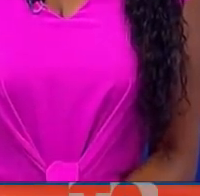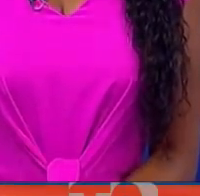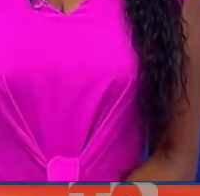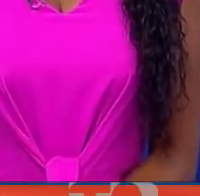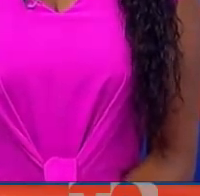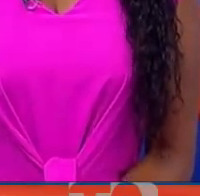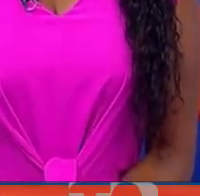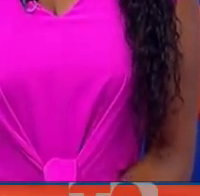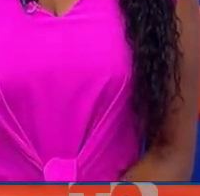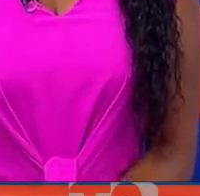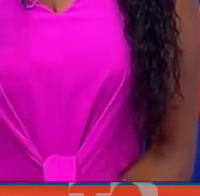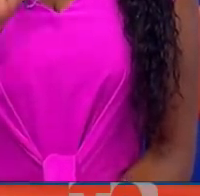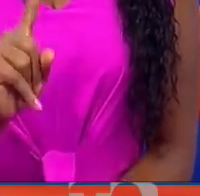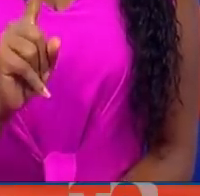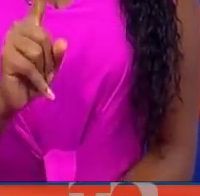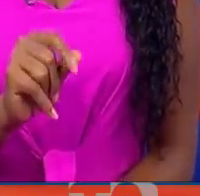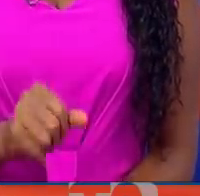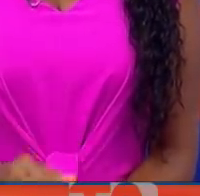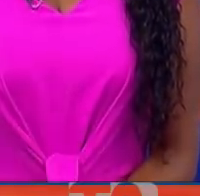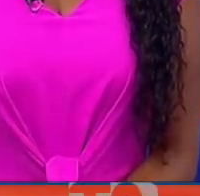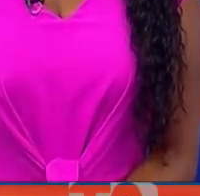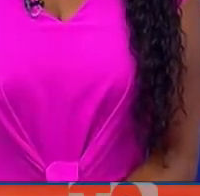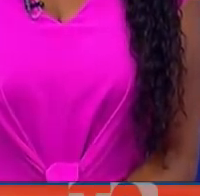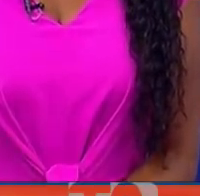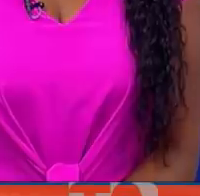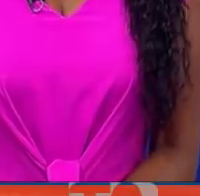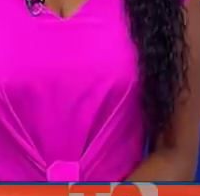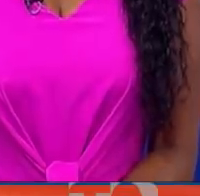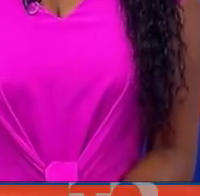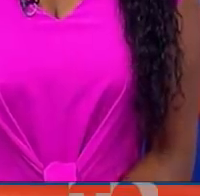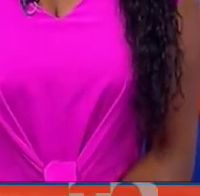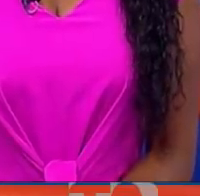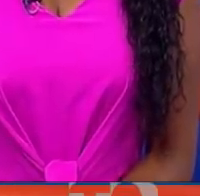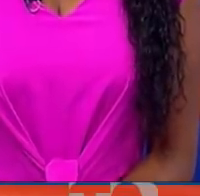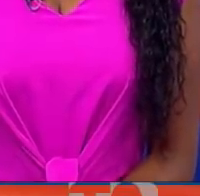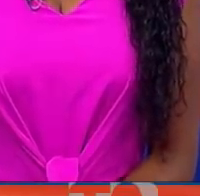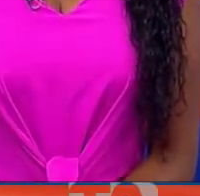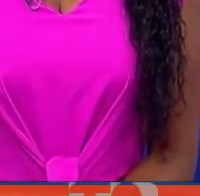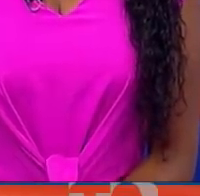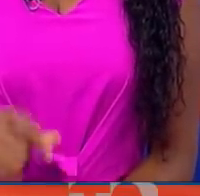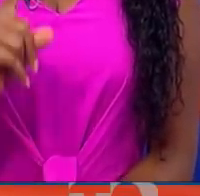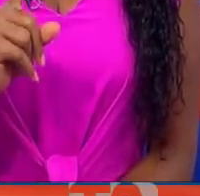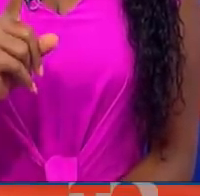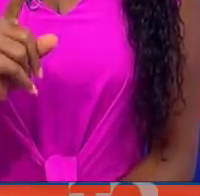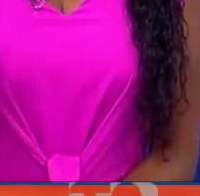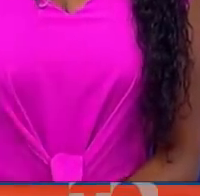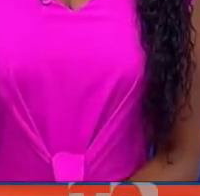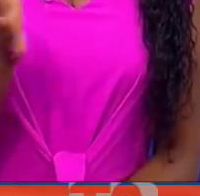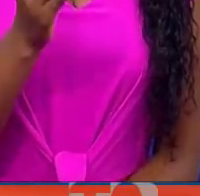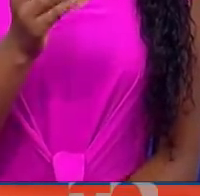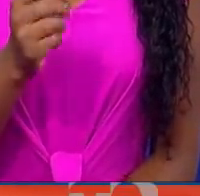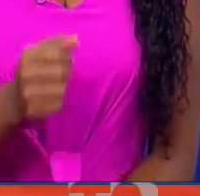favor, recuerde que la restricción es desde las 6:00 a.m. hasta las 20:00. Por favor, evite sanciones, ya que la multa es de